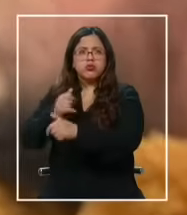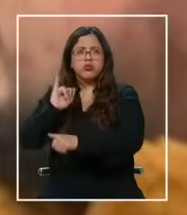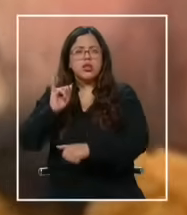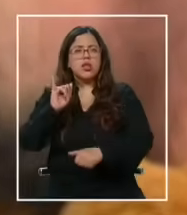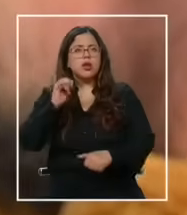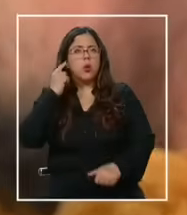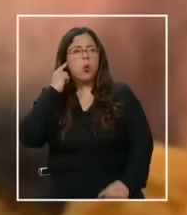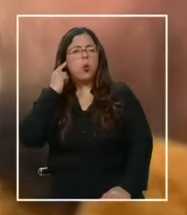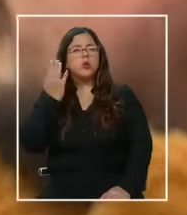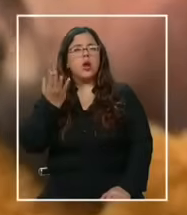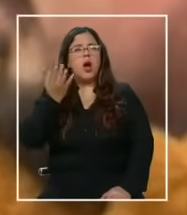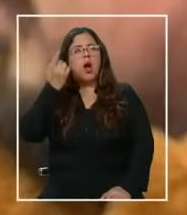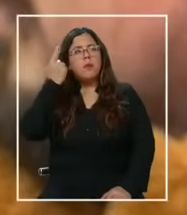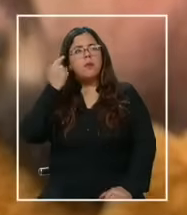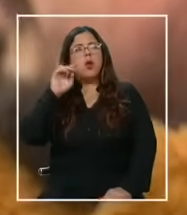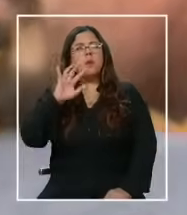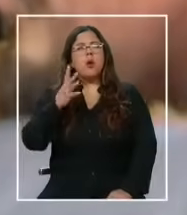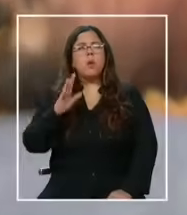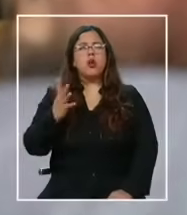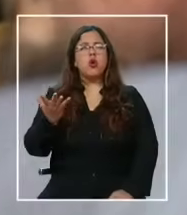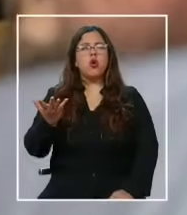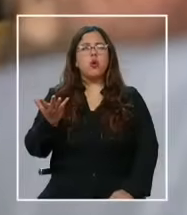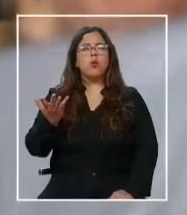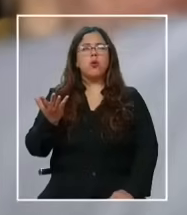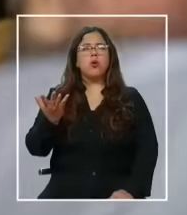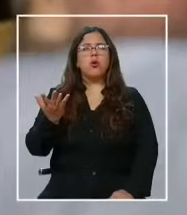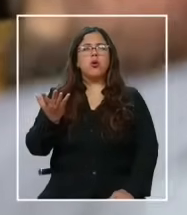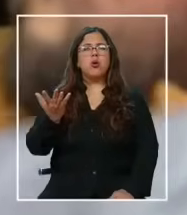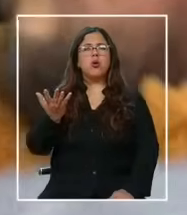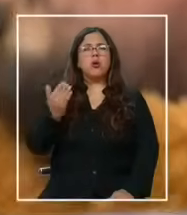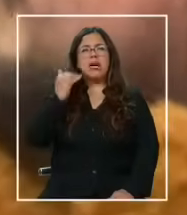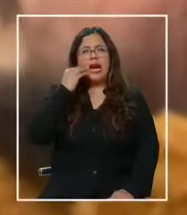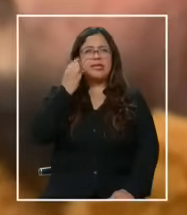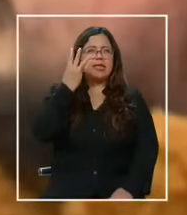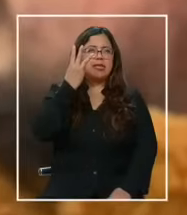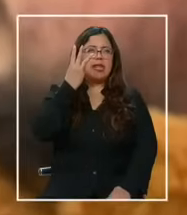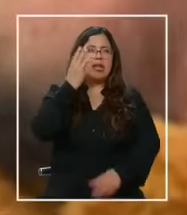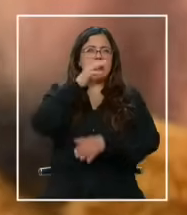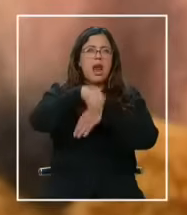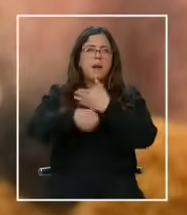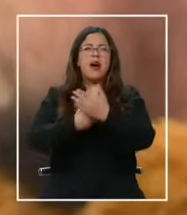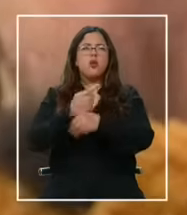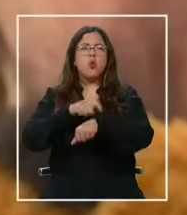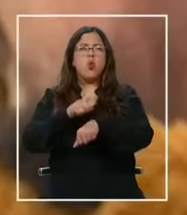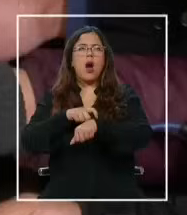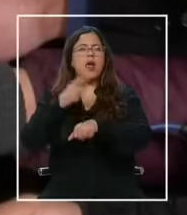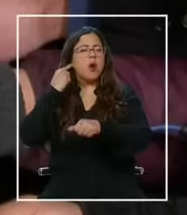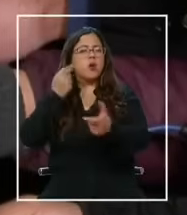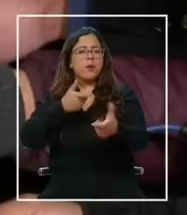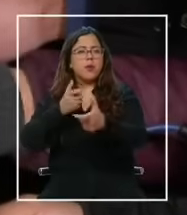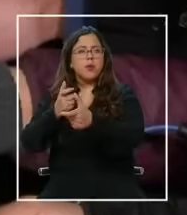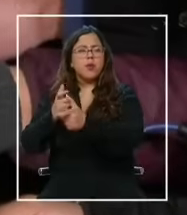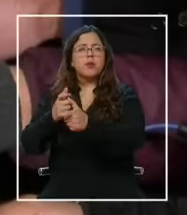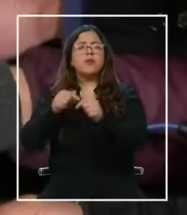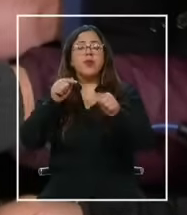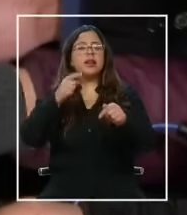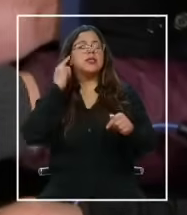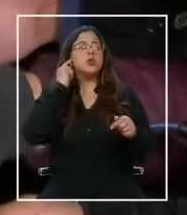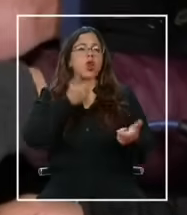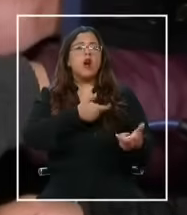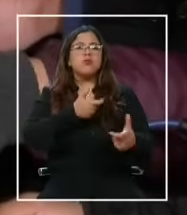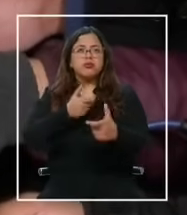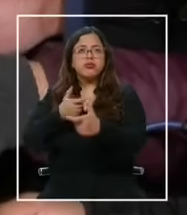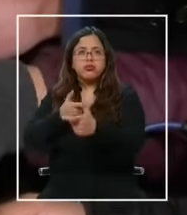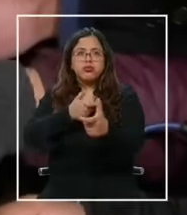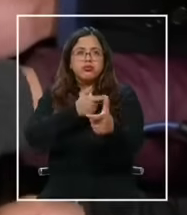entre la Esto fue como un cuarto para las TR más menos Esto fue se escucharon disparos sintieron disparos